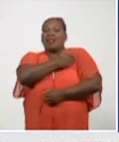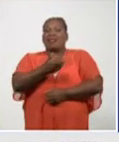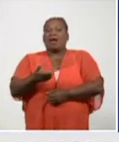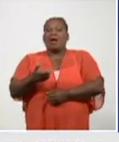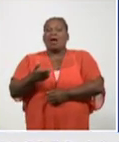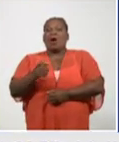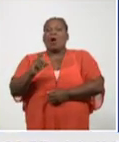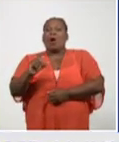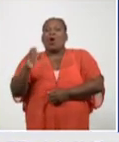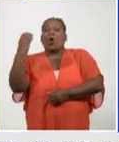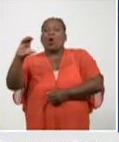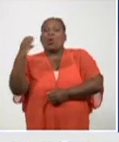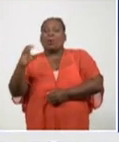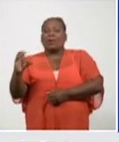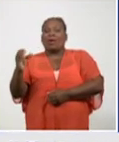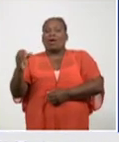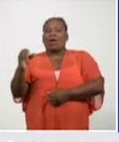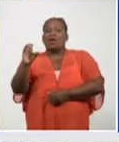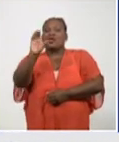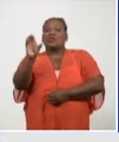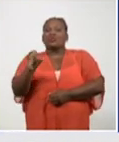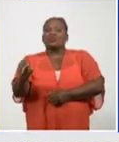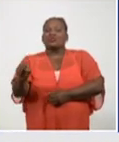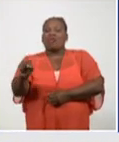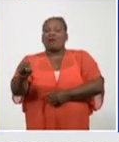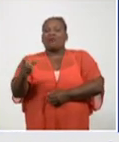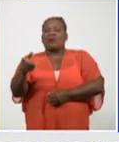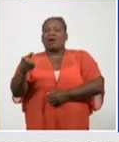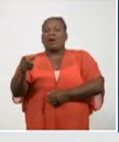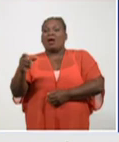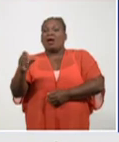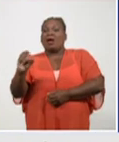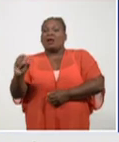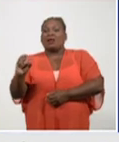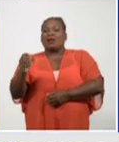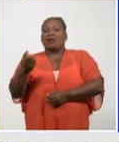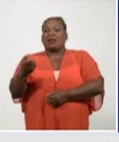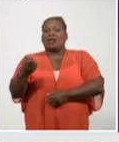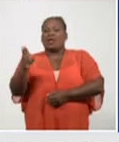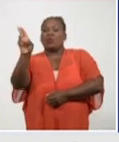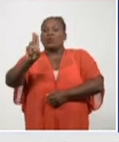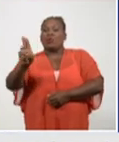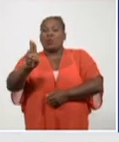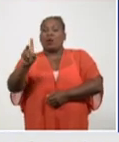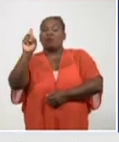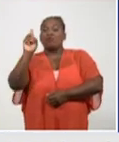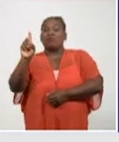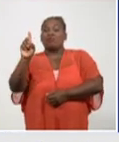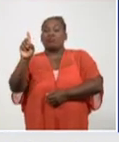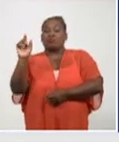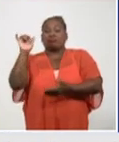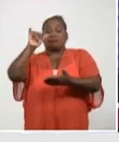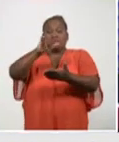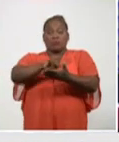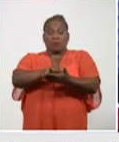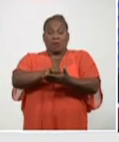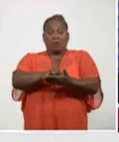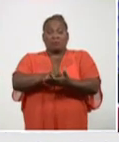y Uruguay. Confirma un caso importado en el día de ayer de cada uno de estos